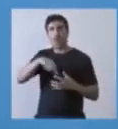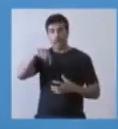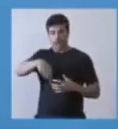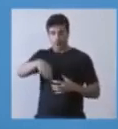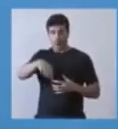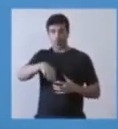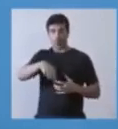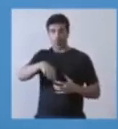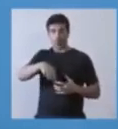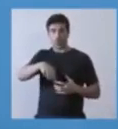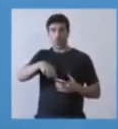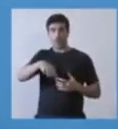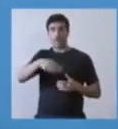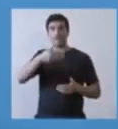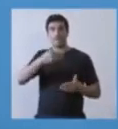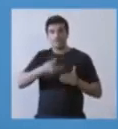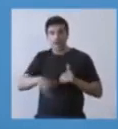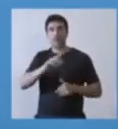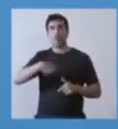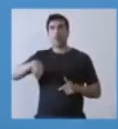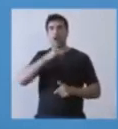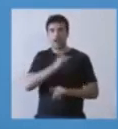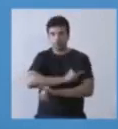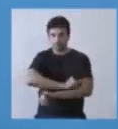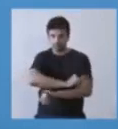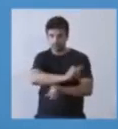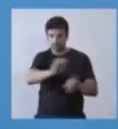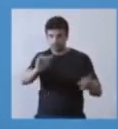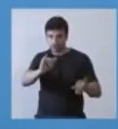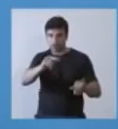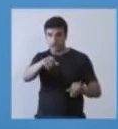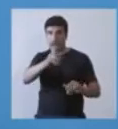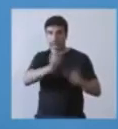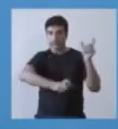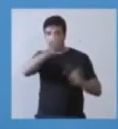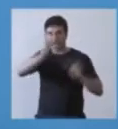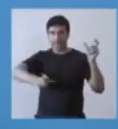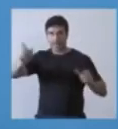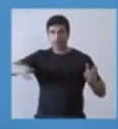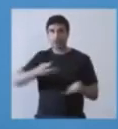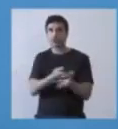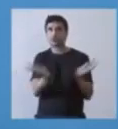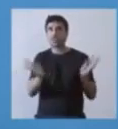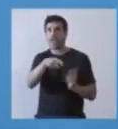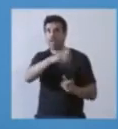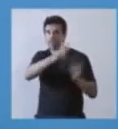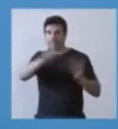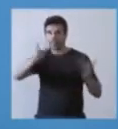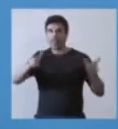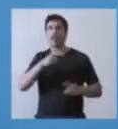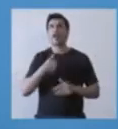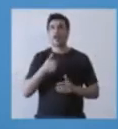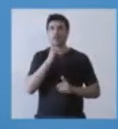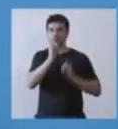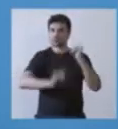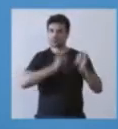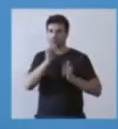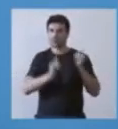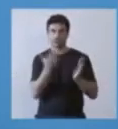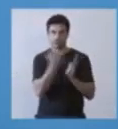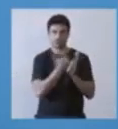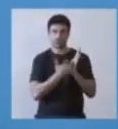a hacerlo llegar a cada uno de ustedes y a la población en general las medidas exactas y las resoluciones correspondientes